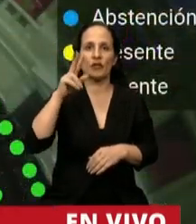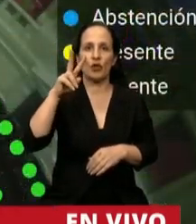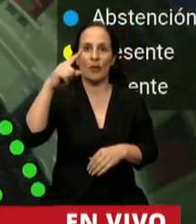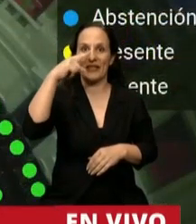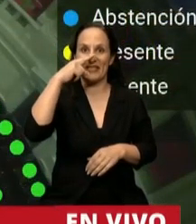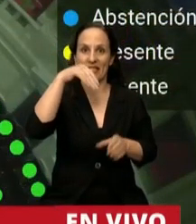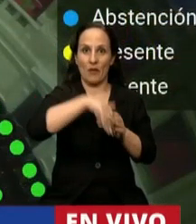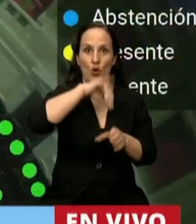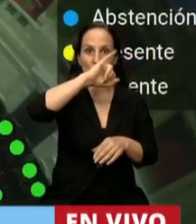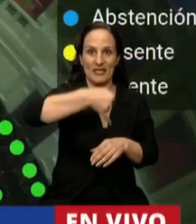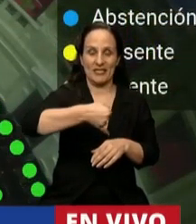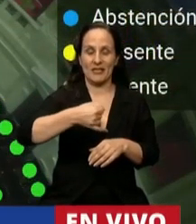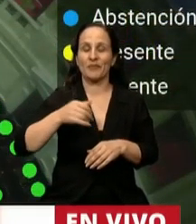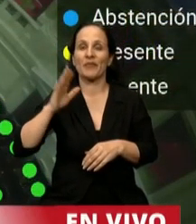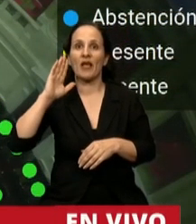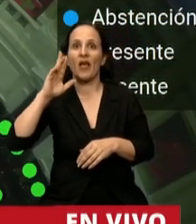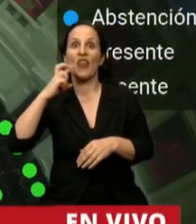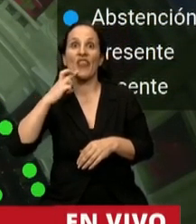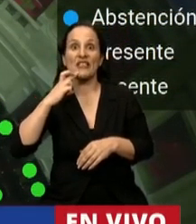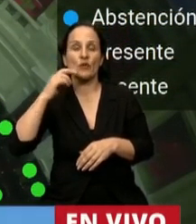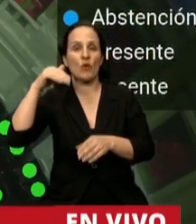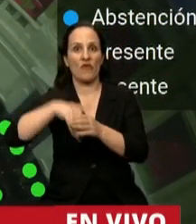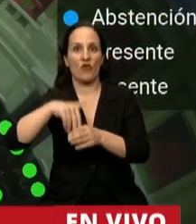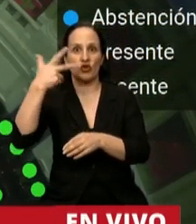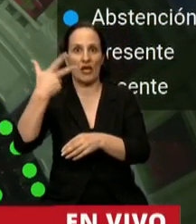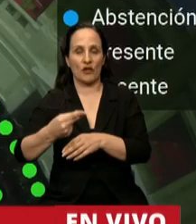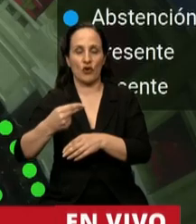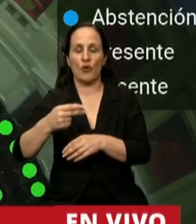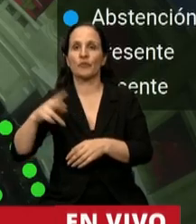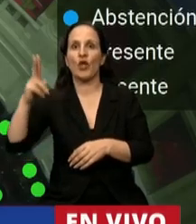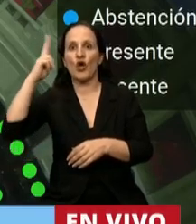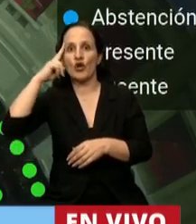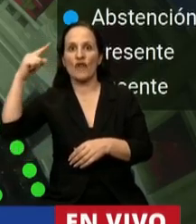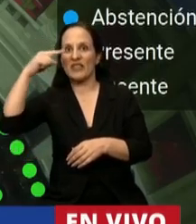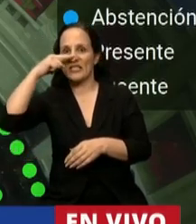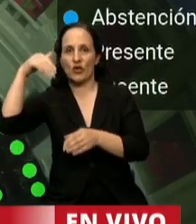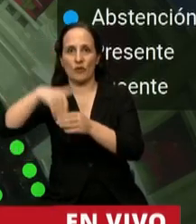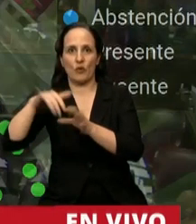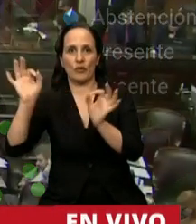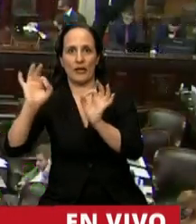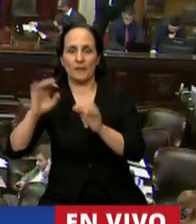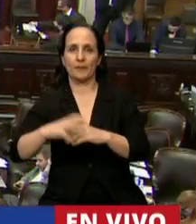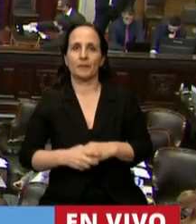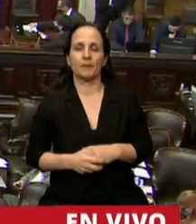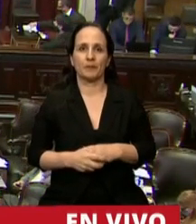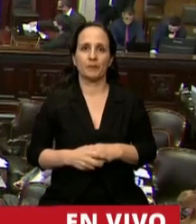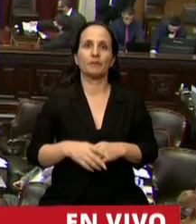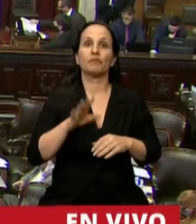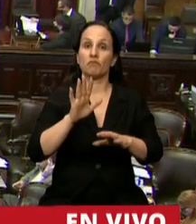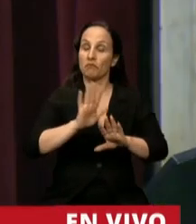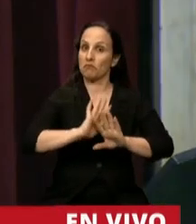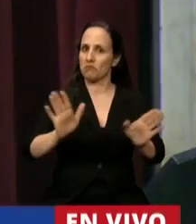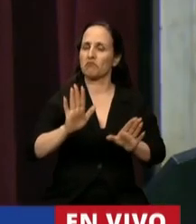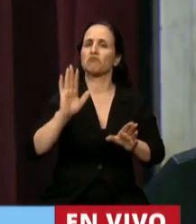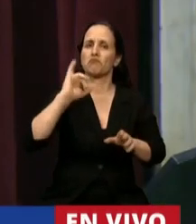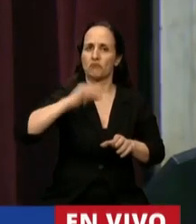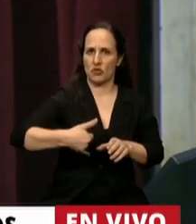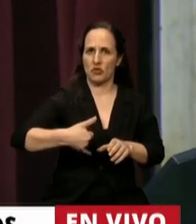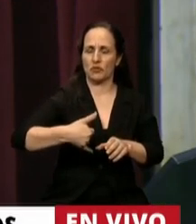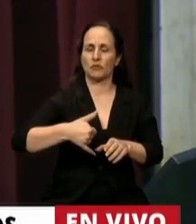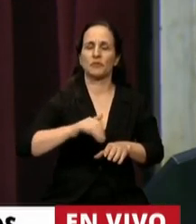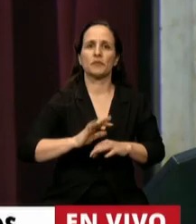127 afirmativos, 19 negativos, 97 abstenciones. Resulta